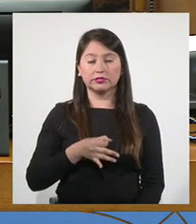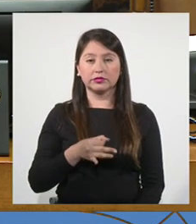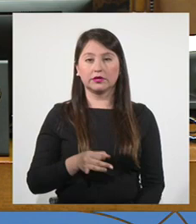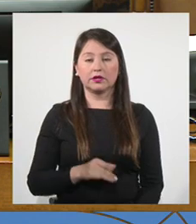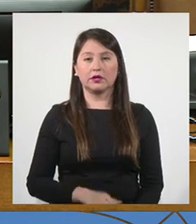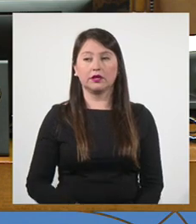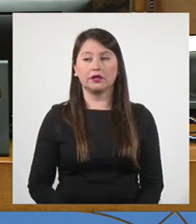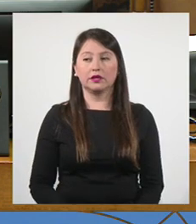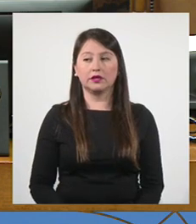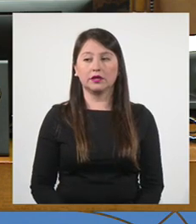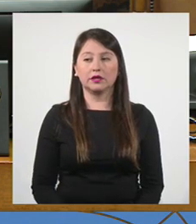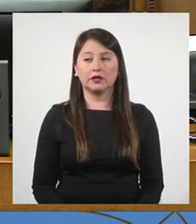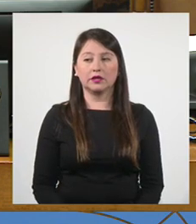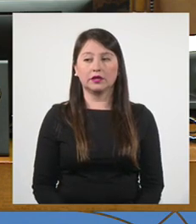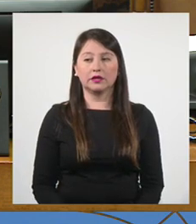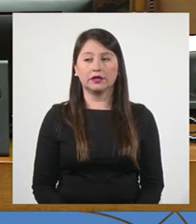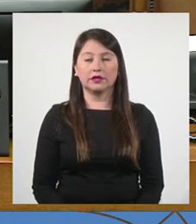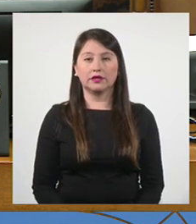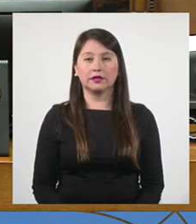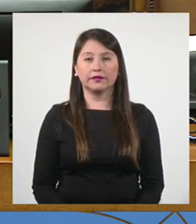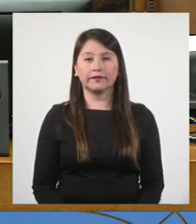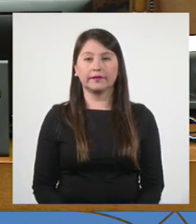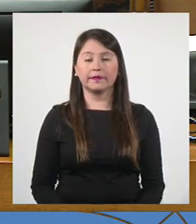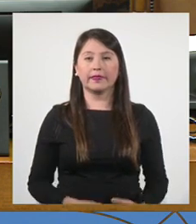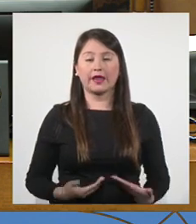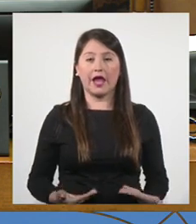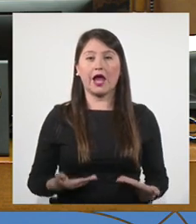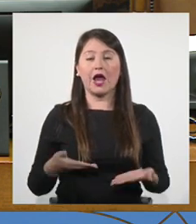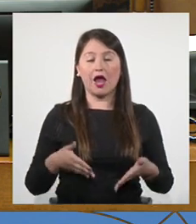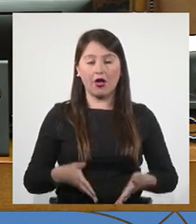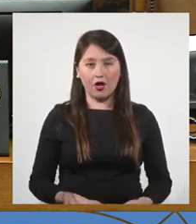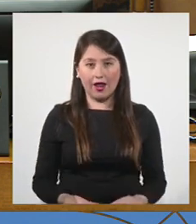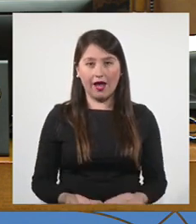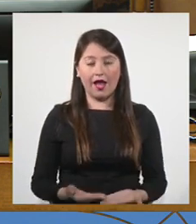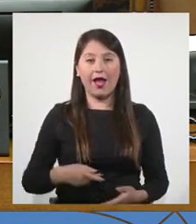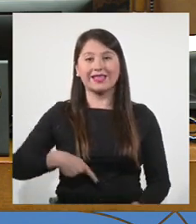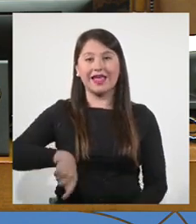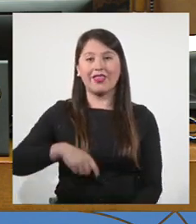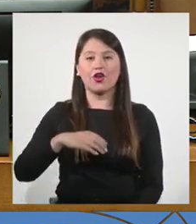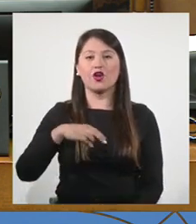A la anterior, ya. Se agradece. Senador Carlos Monte.